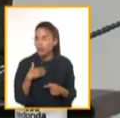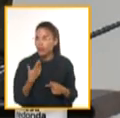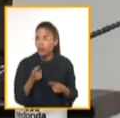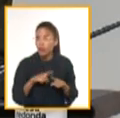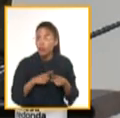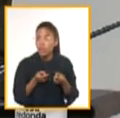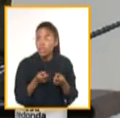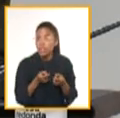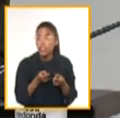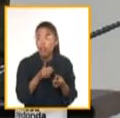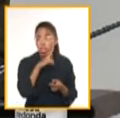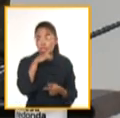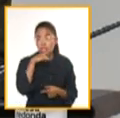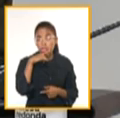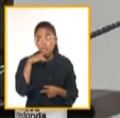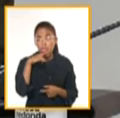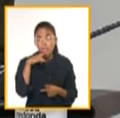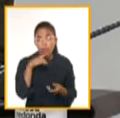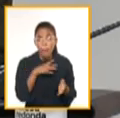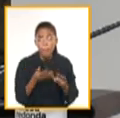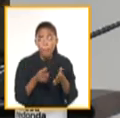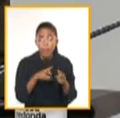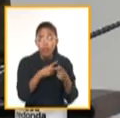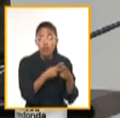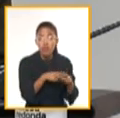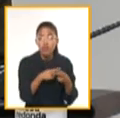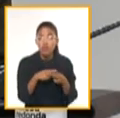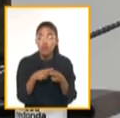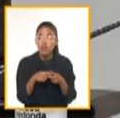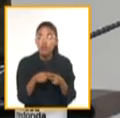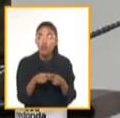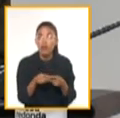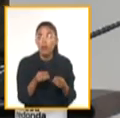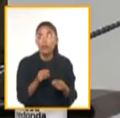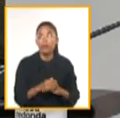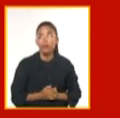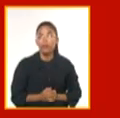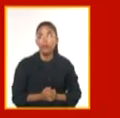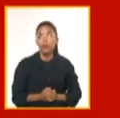la ocasión anterior. De eso estaremos hablando ahora en nuestra mesa redonda.